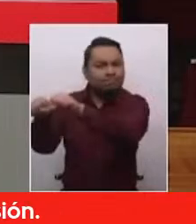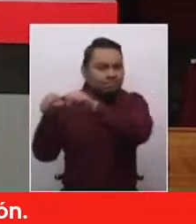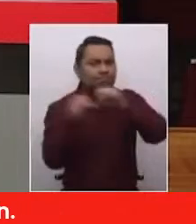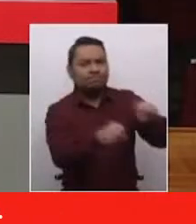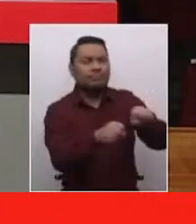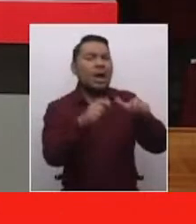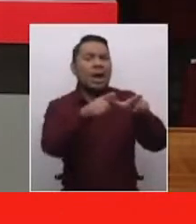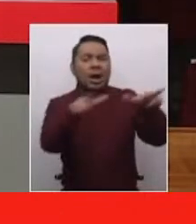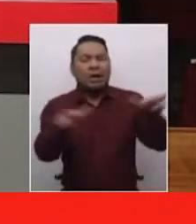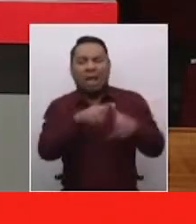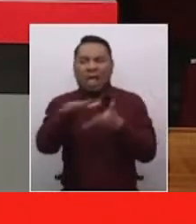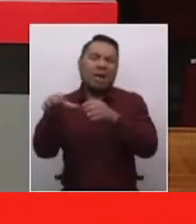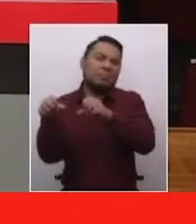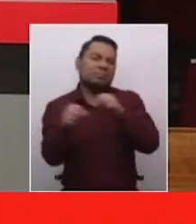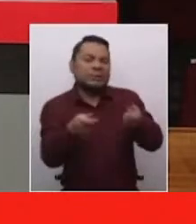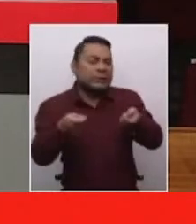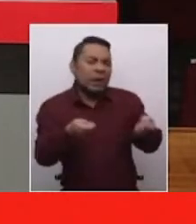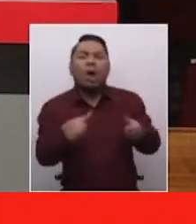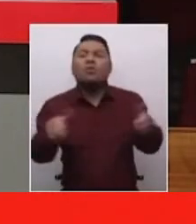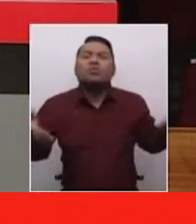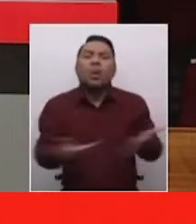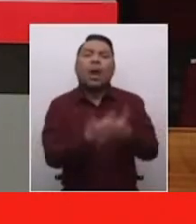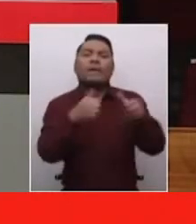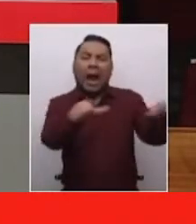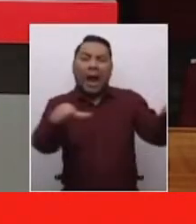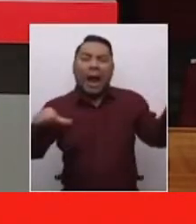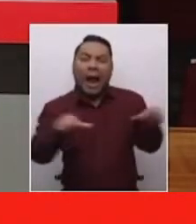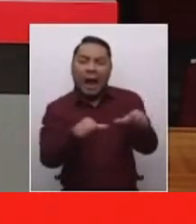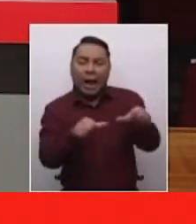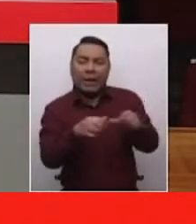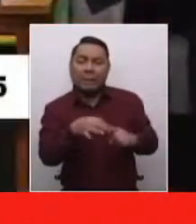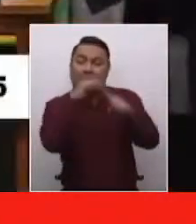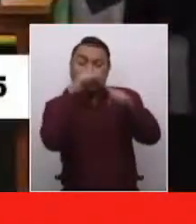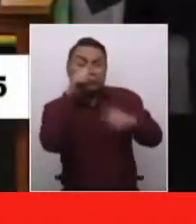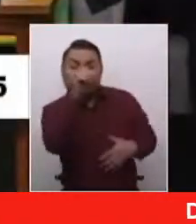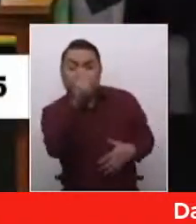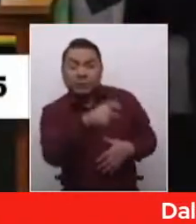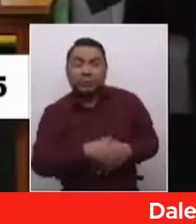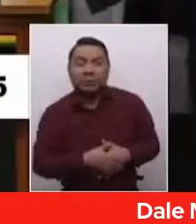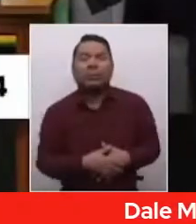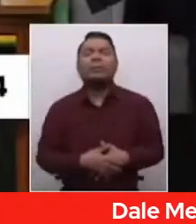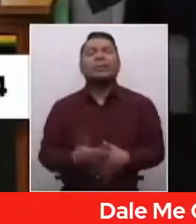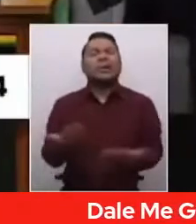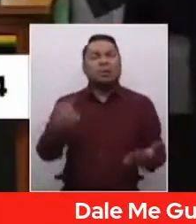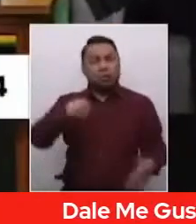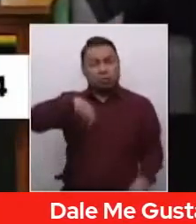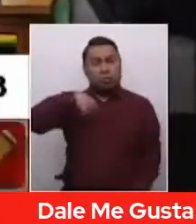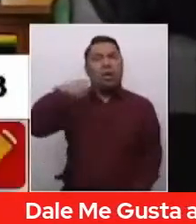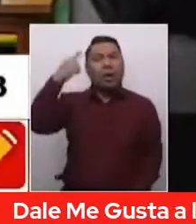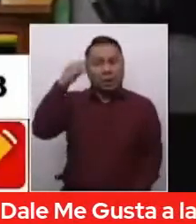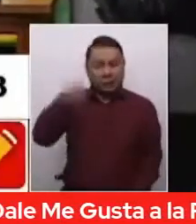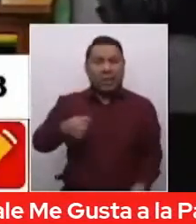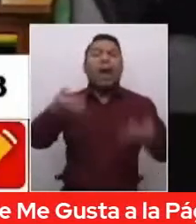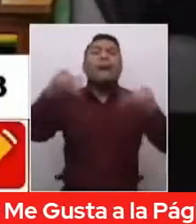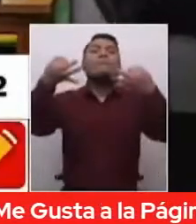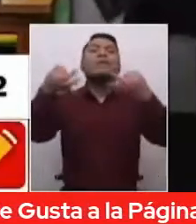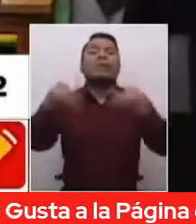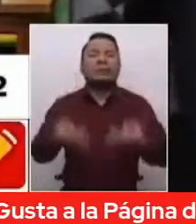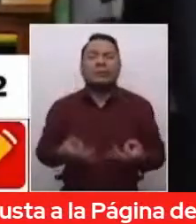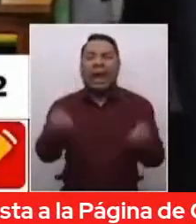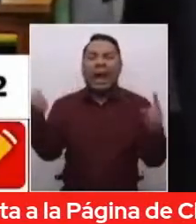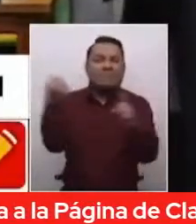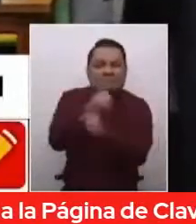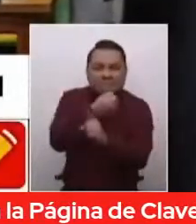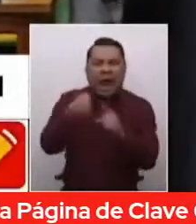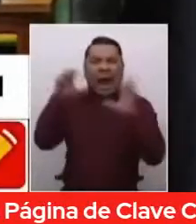los ambulantes informales en una nueva área reservada? Yo creo que nosotros hemos planteado la formalización sin violencia, que